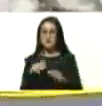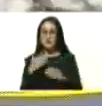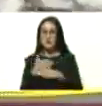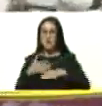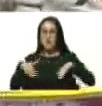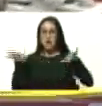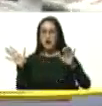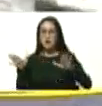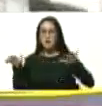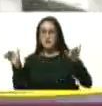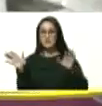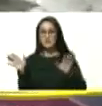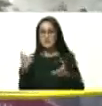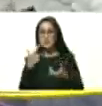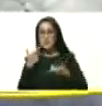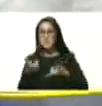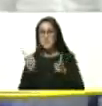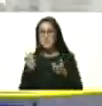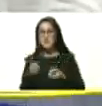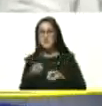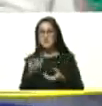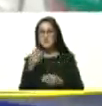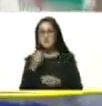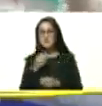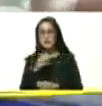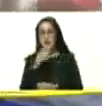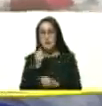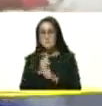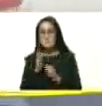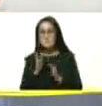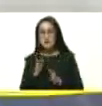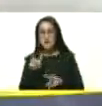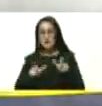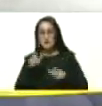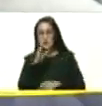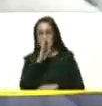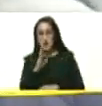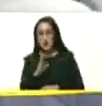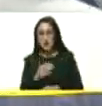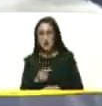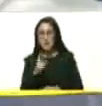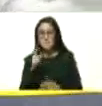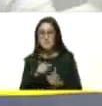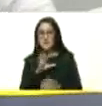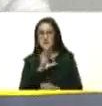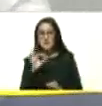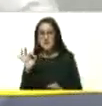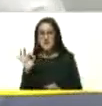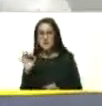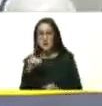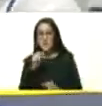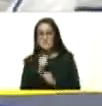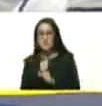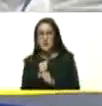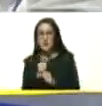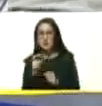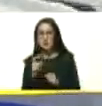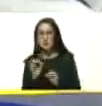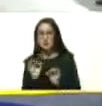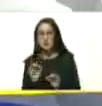y que va a permitir generar 400 empleos directos y 1.500 empleos